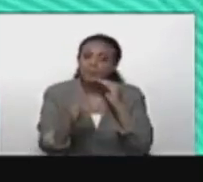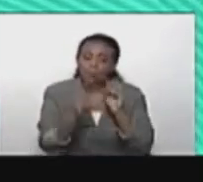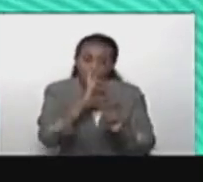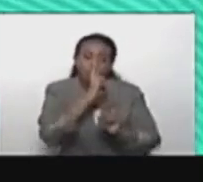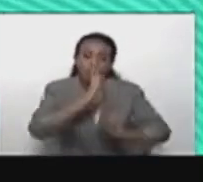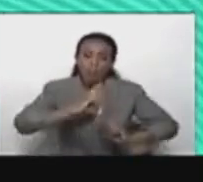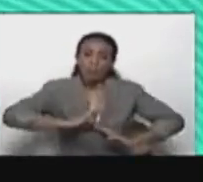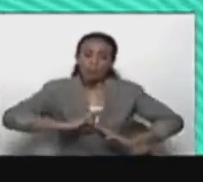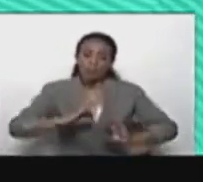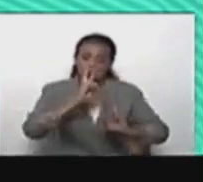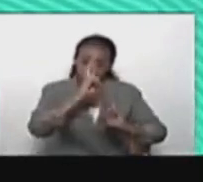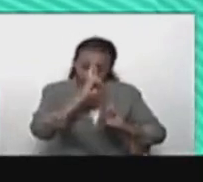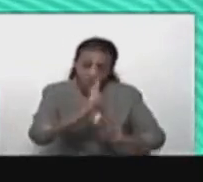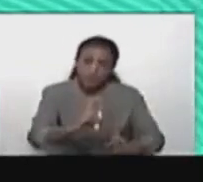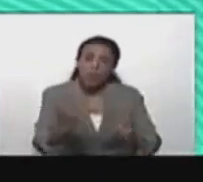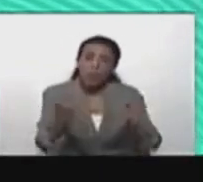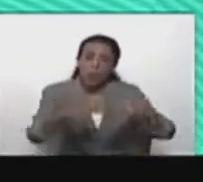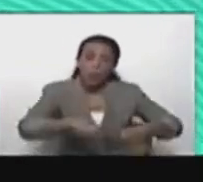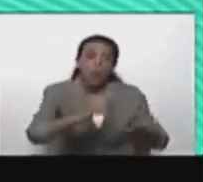respeto los acuerdos.